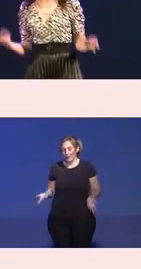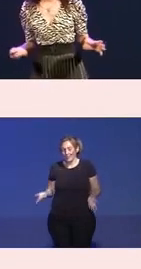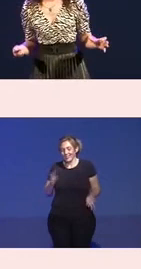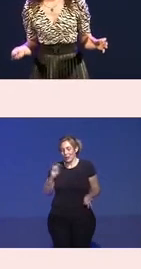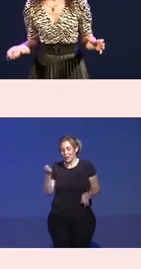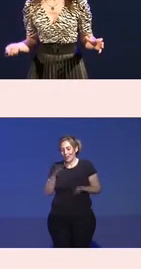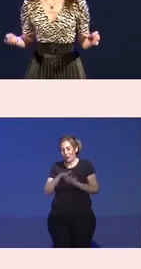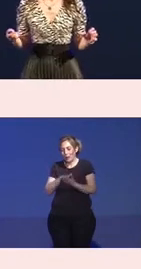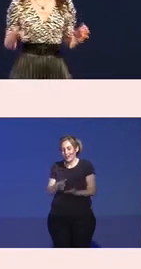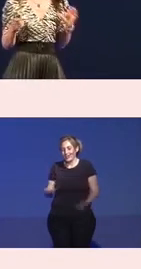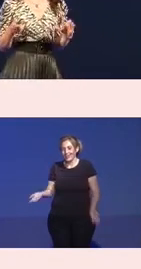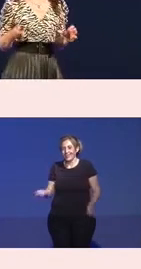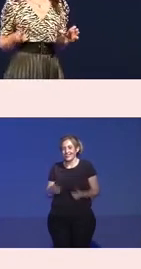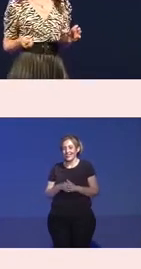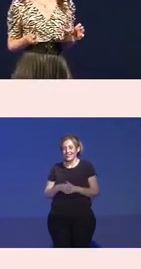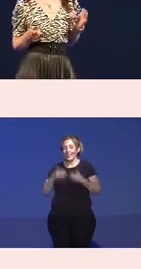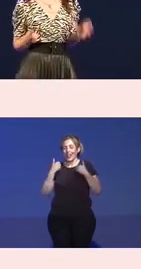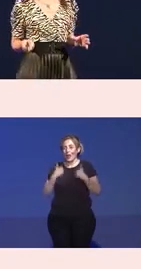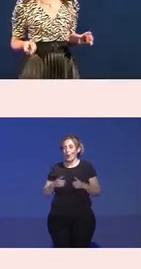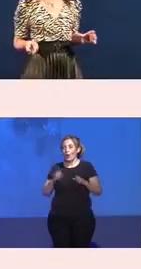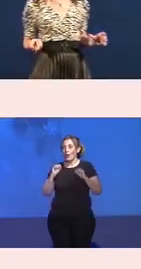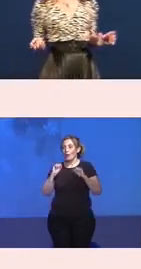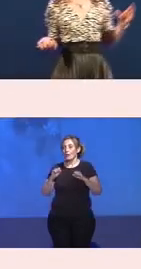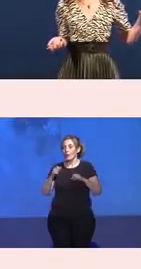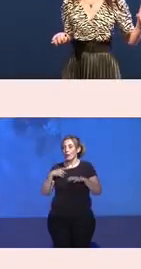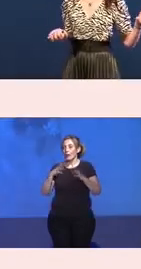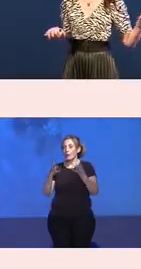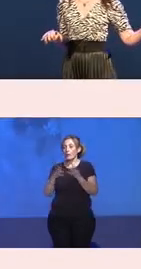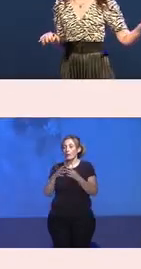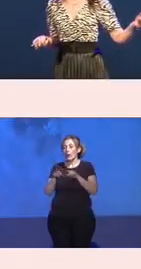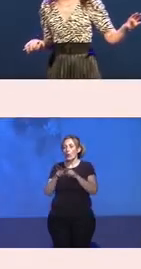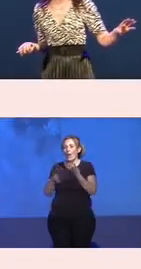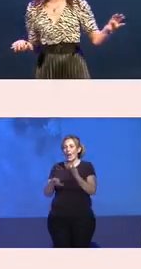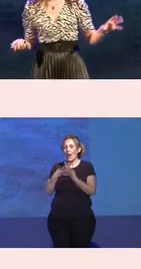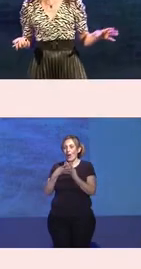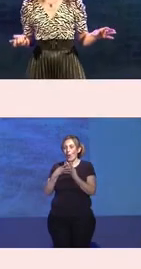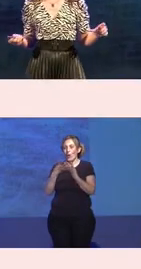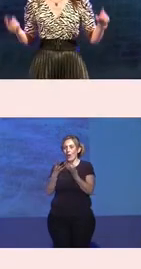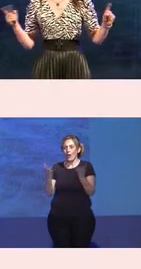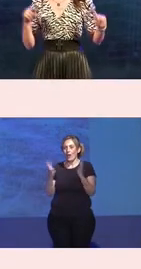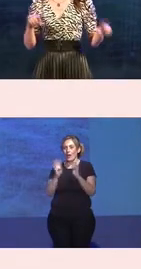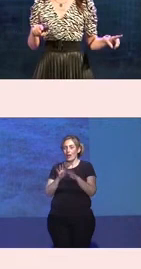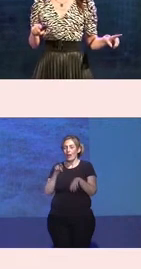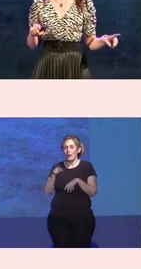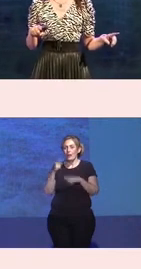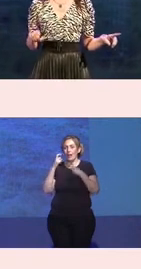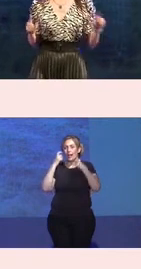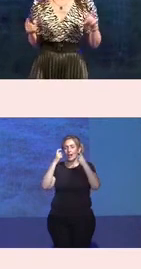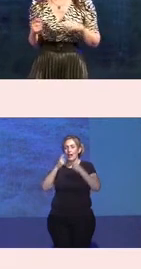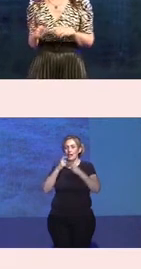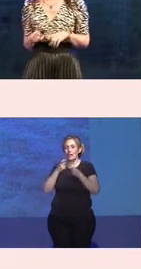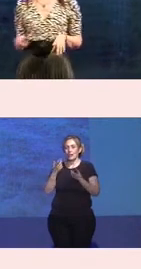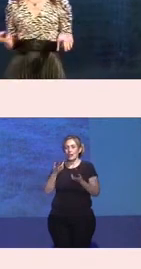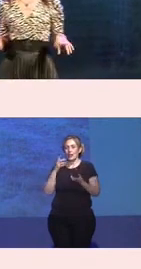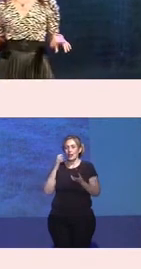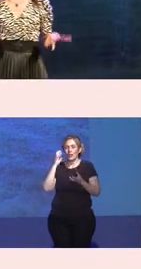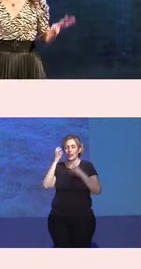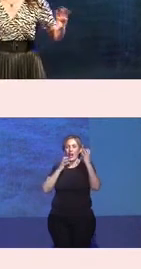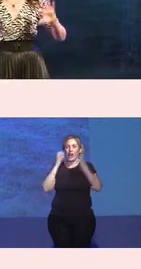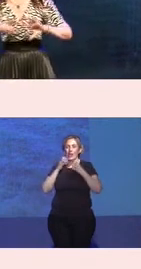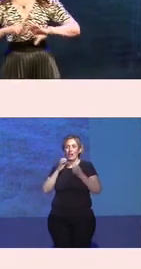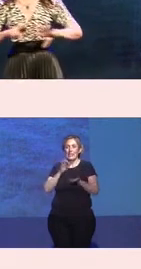los cuerpos se protejan en jaulas como estáis viendo aquí o aquí para evitar la acción de los animales